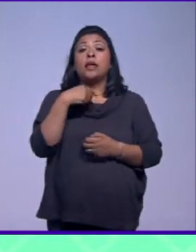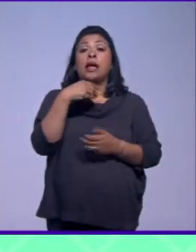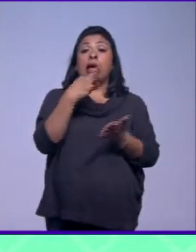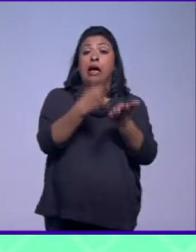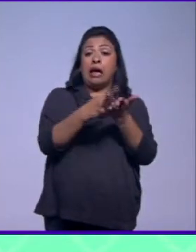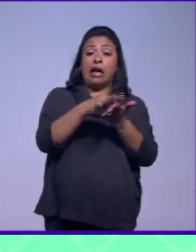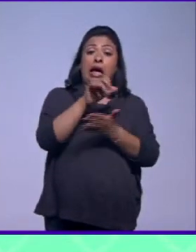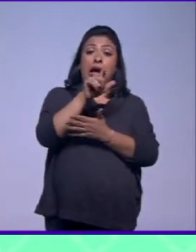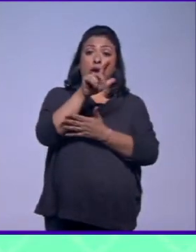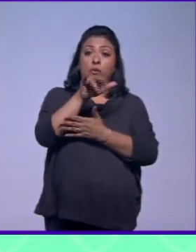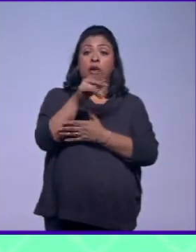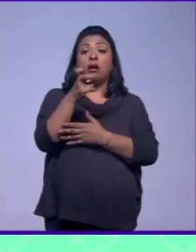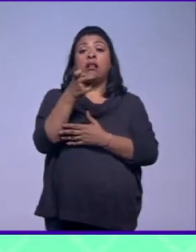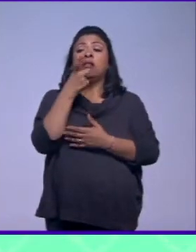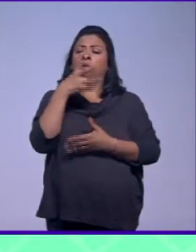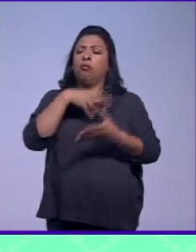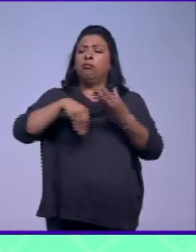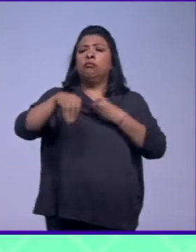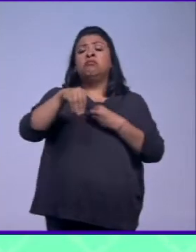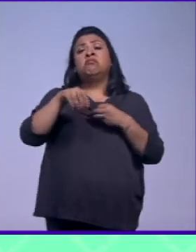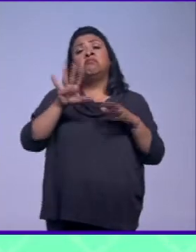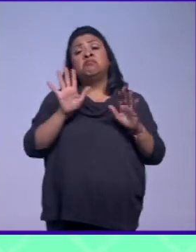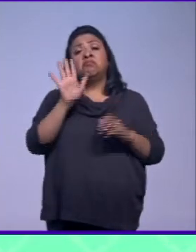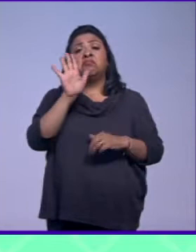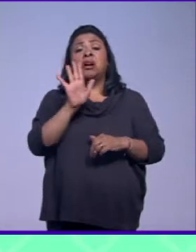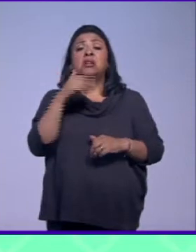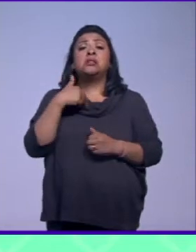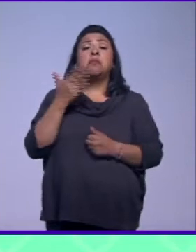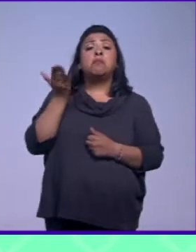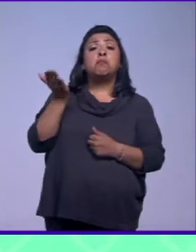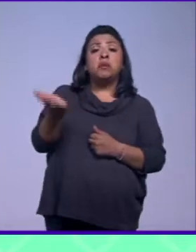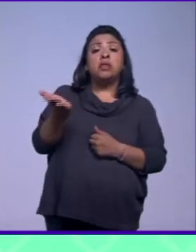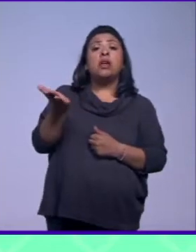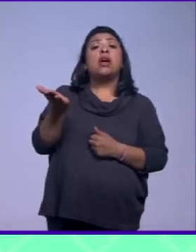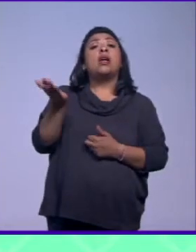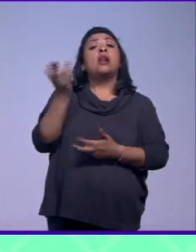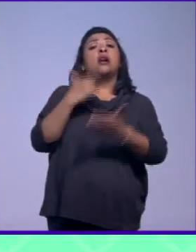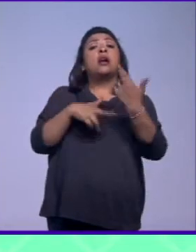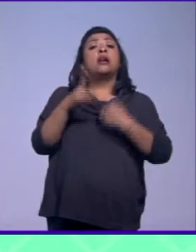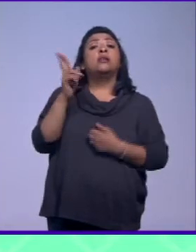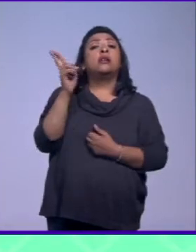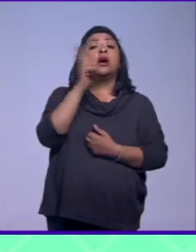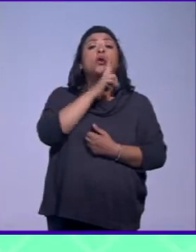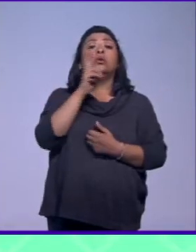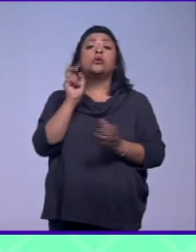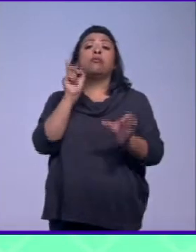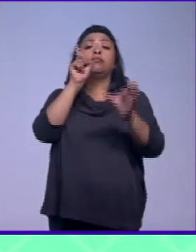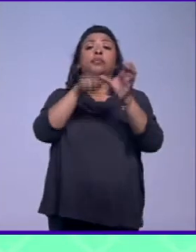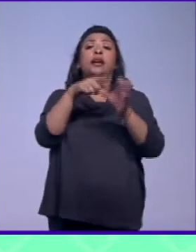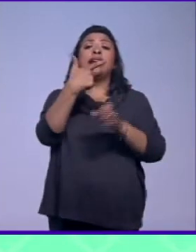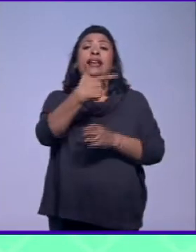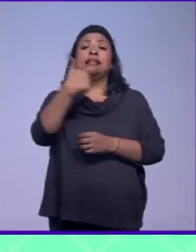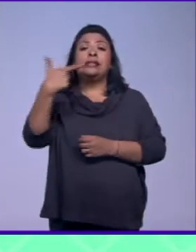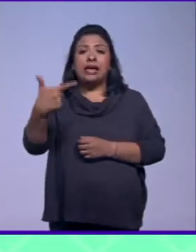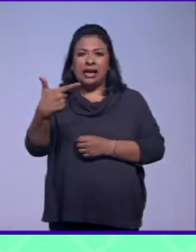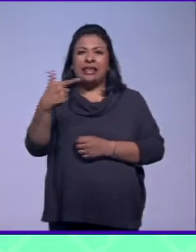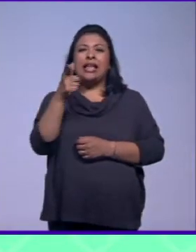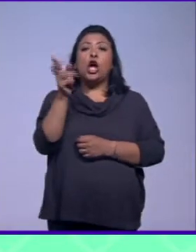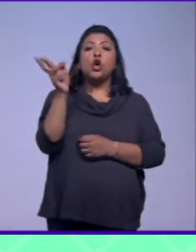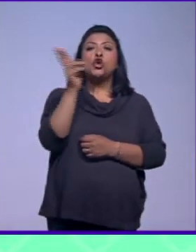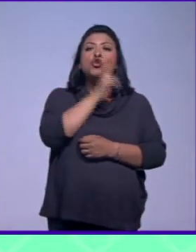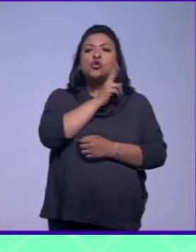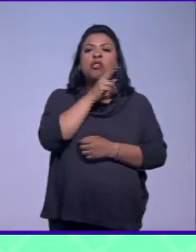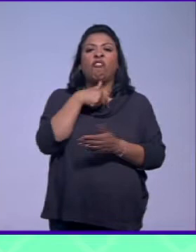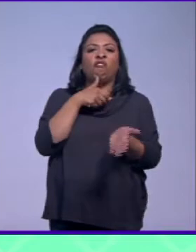aluminio y bueno el a cambio de todo esto parece ser que pide que regrese rusia al g7 esa rusia que fue